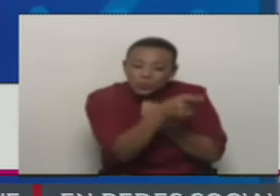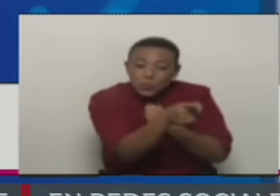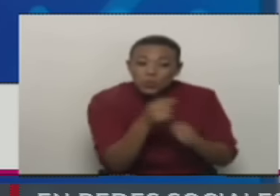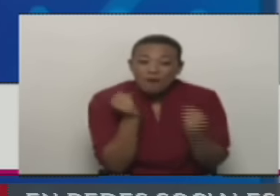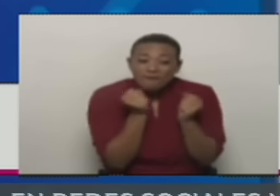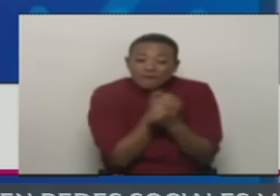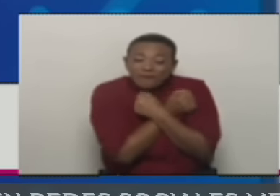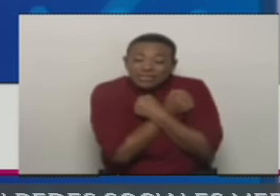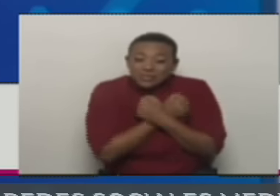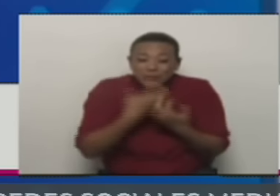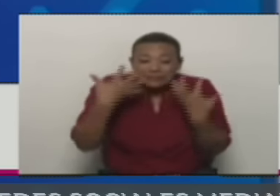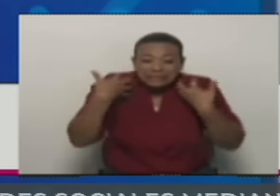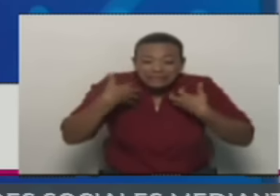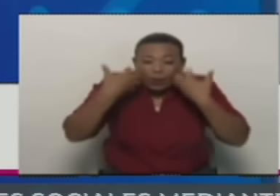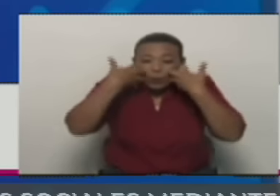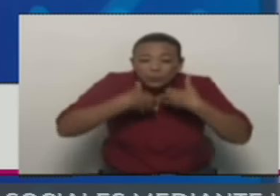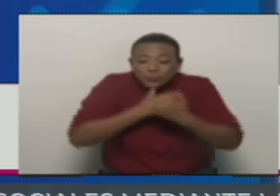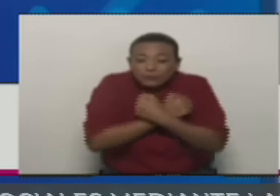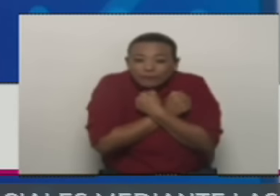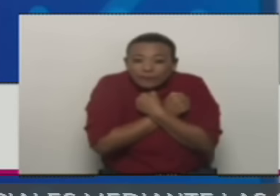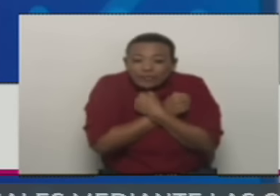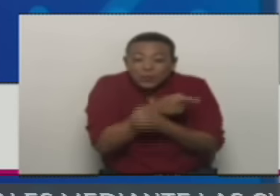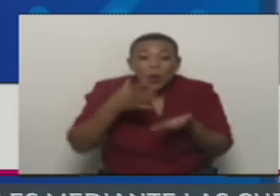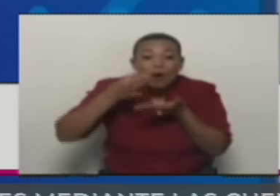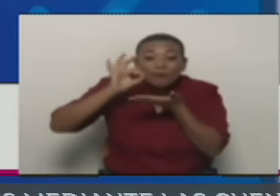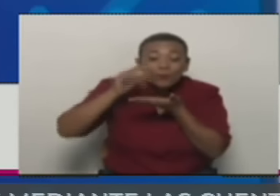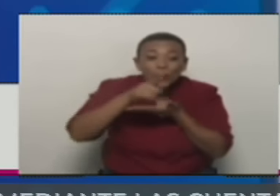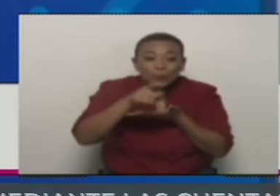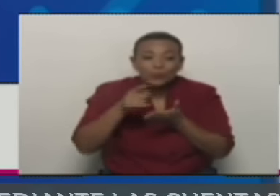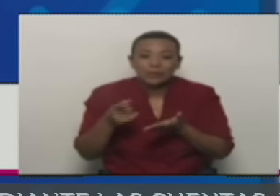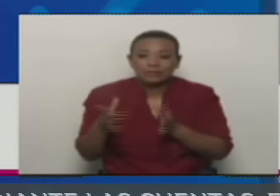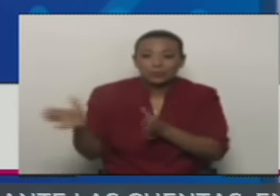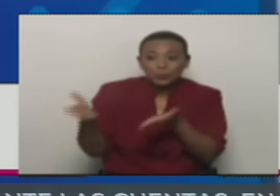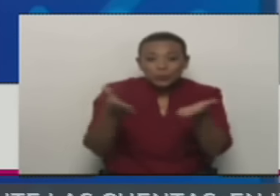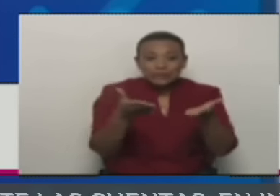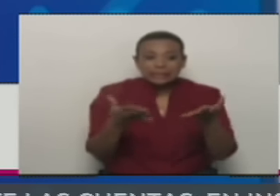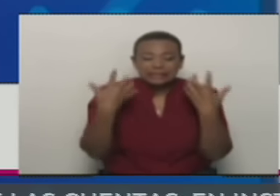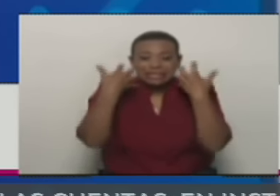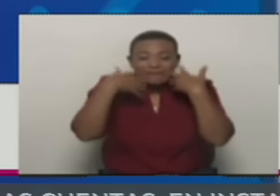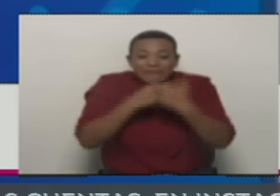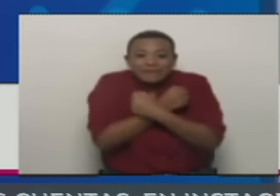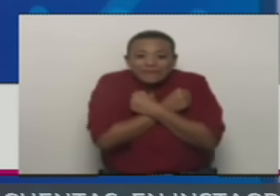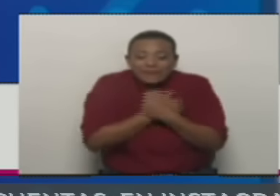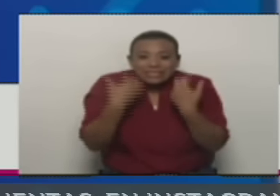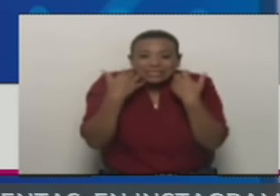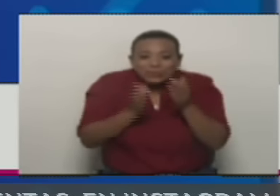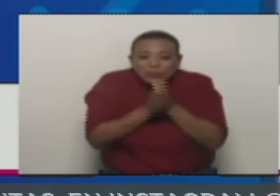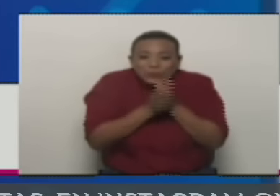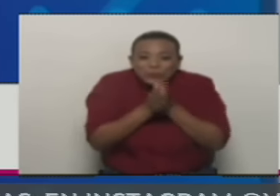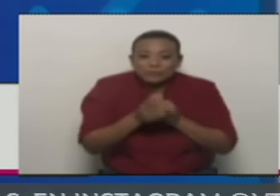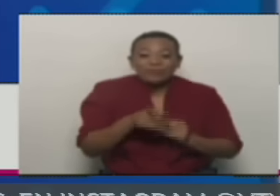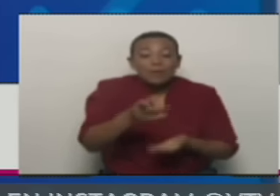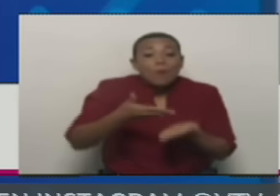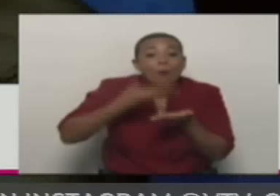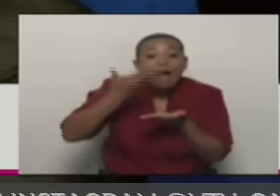¿verdad? Dele un guarapito ahí a Castro Soteldo, ¿vale? No, dele un caldito